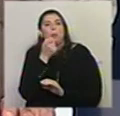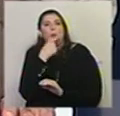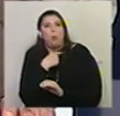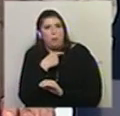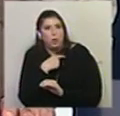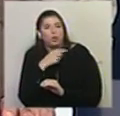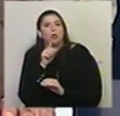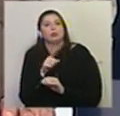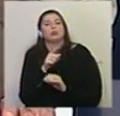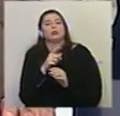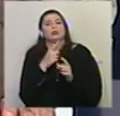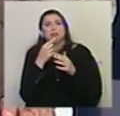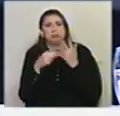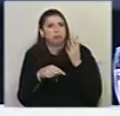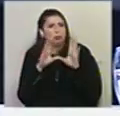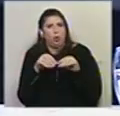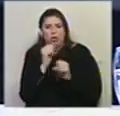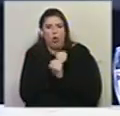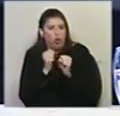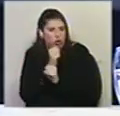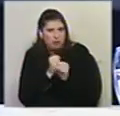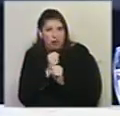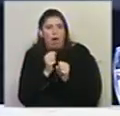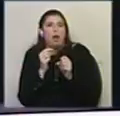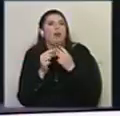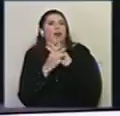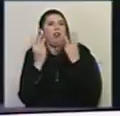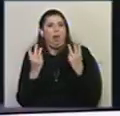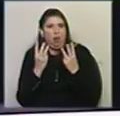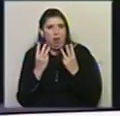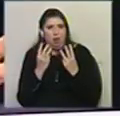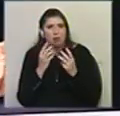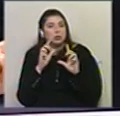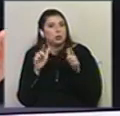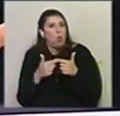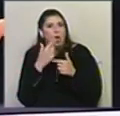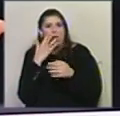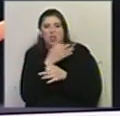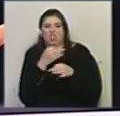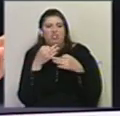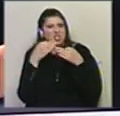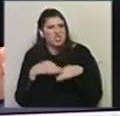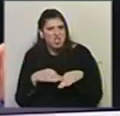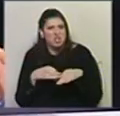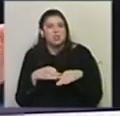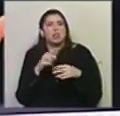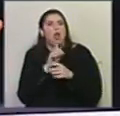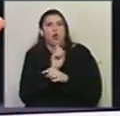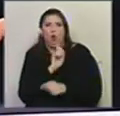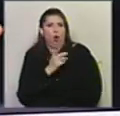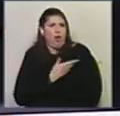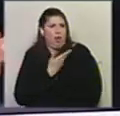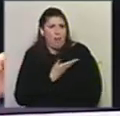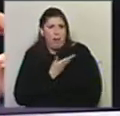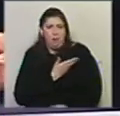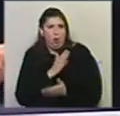dispositivos, prestaciones, etcétera. Tecnología. ¿No? Que no tenga eficiencia comprobada, que no esté dentro de las pautas de las cátedras, que no esté aprobado en el